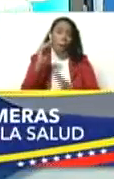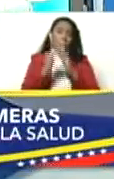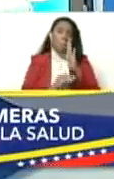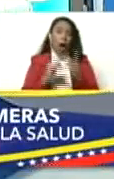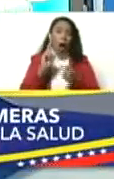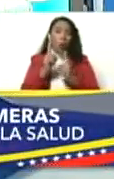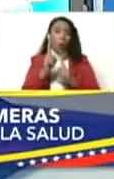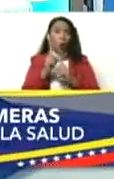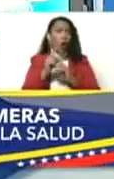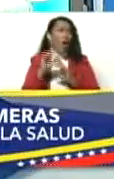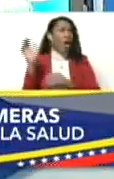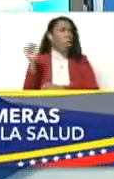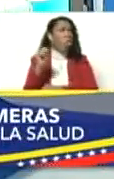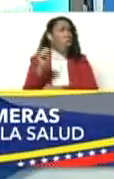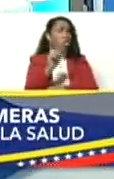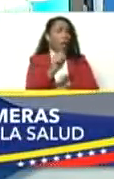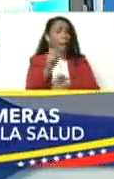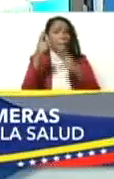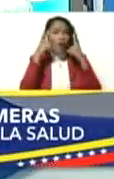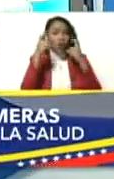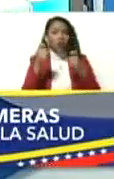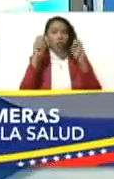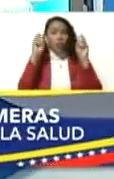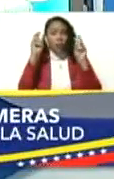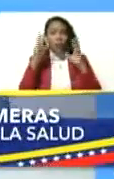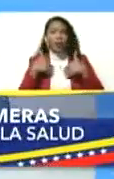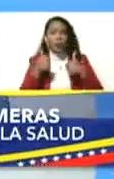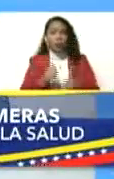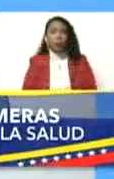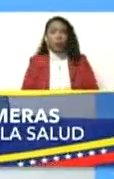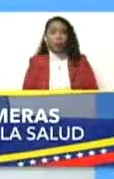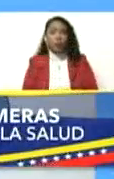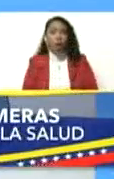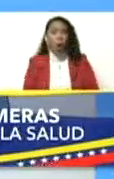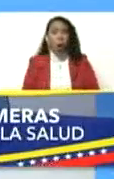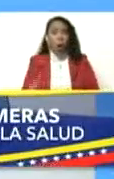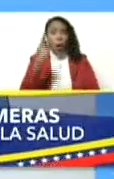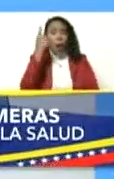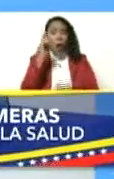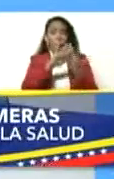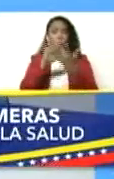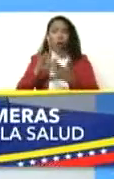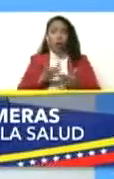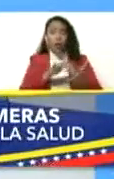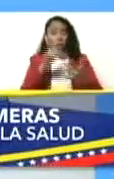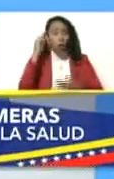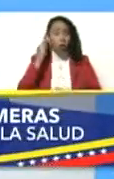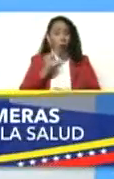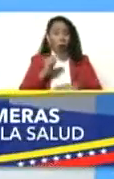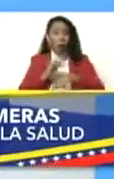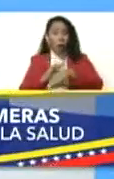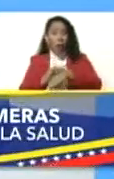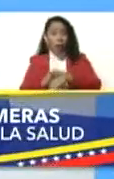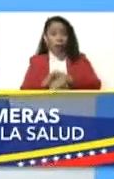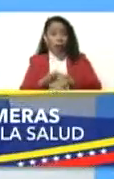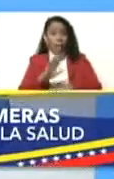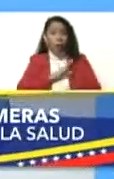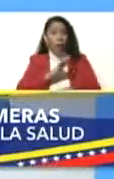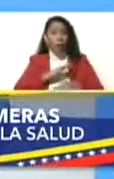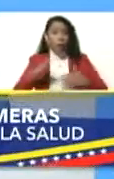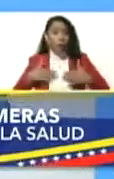la mayoría de los profesionales del área de salud. Los primeros contactos de Bolívar con la medicina, su propia